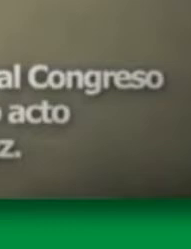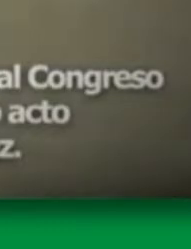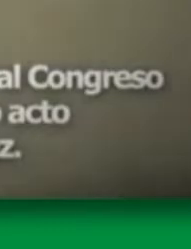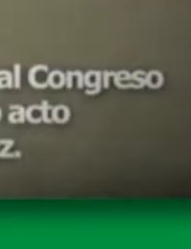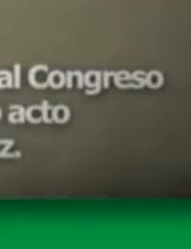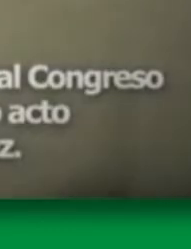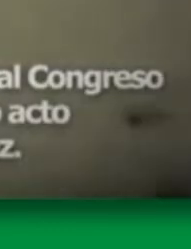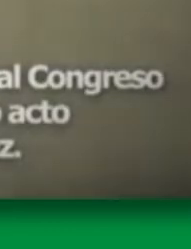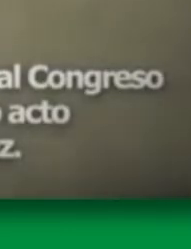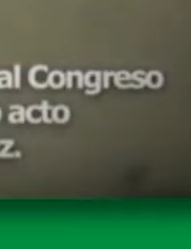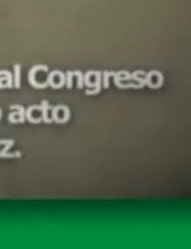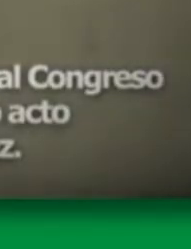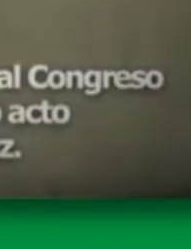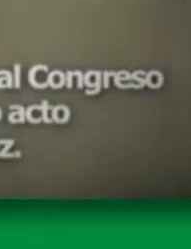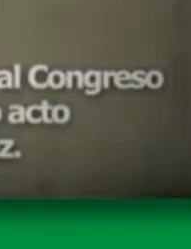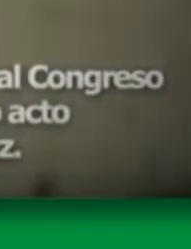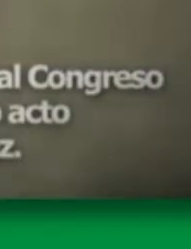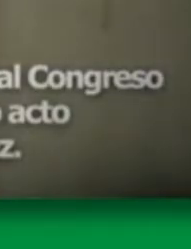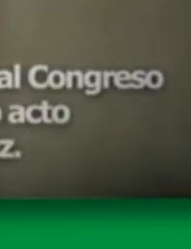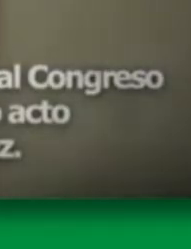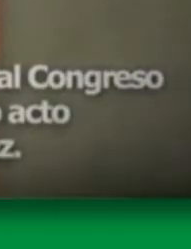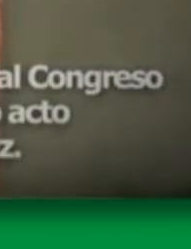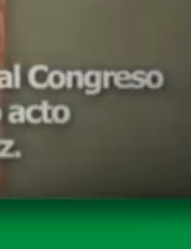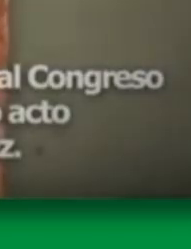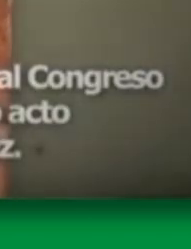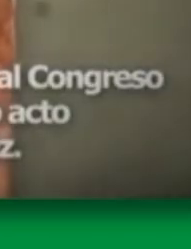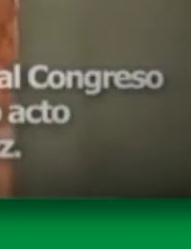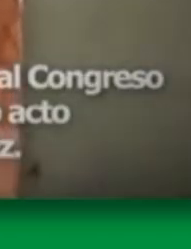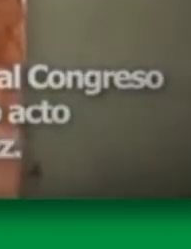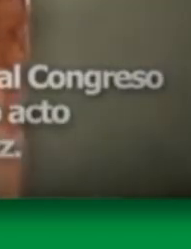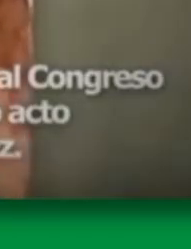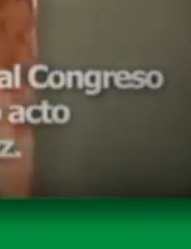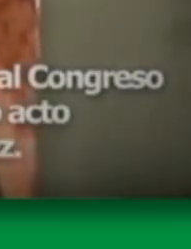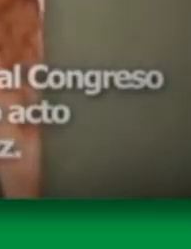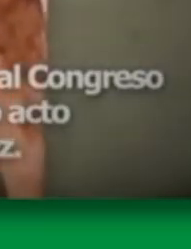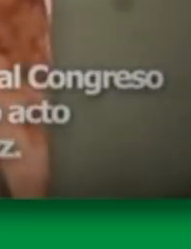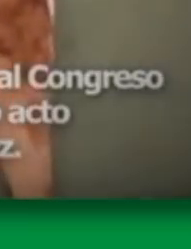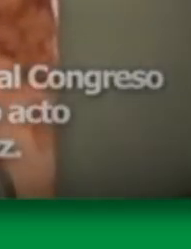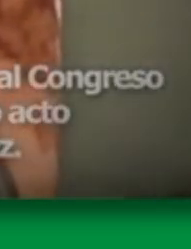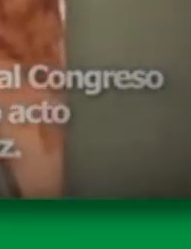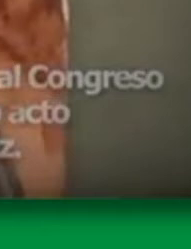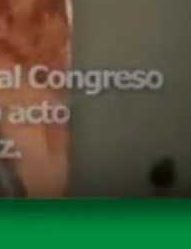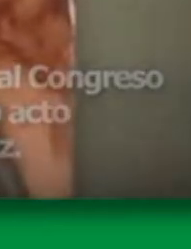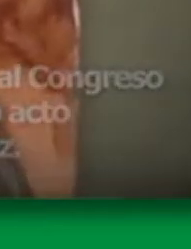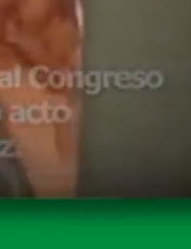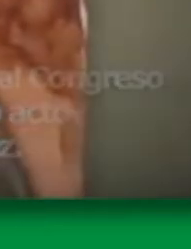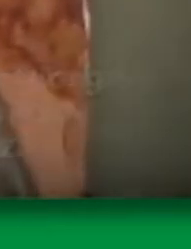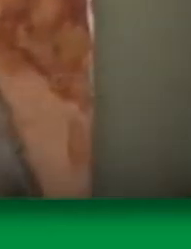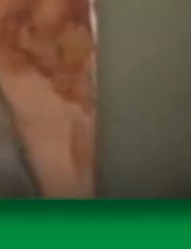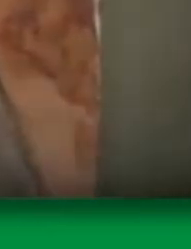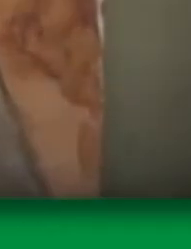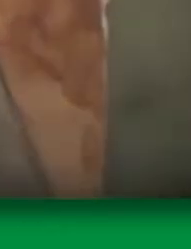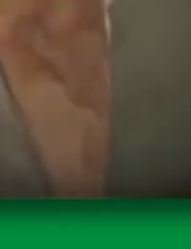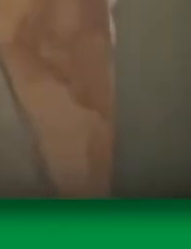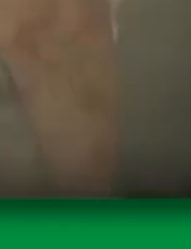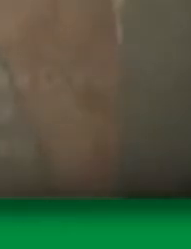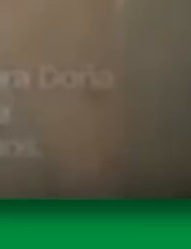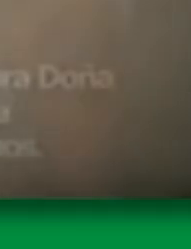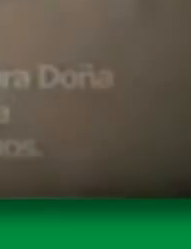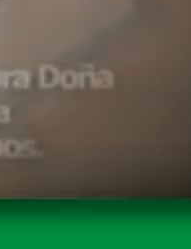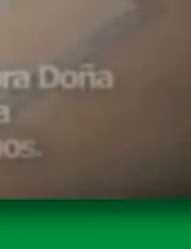El 24 de junio de 1931, dimitió como acto de protesta contra la dictadura del general Juan Vicente Gómez.